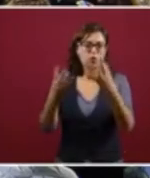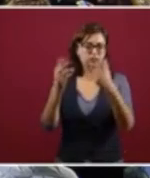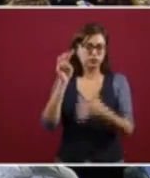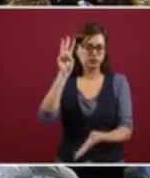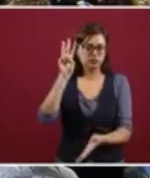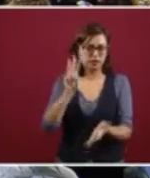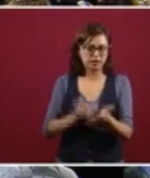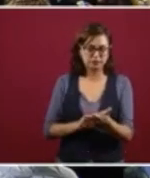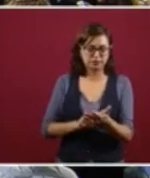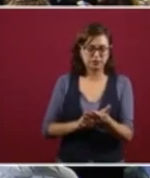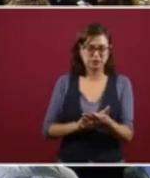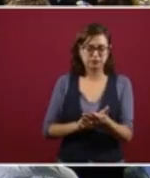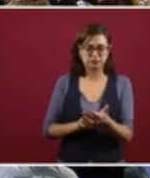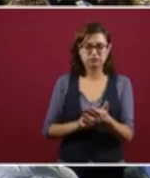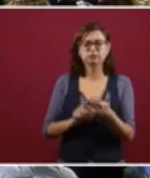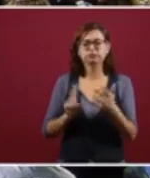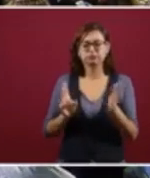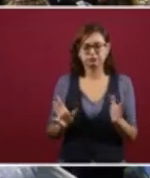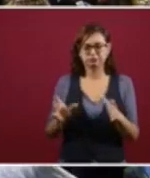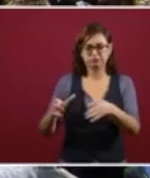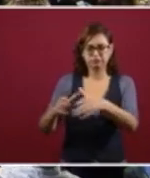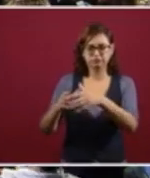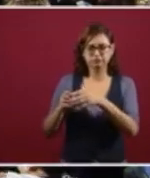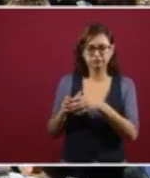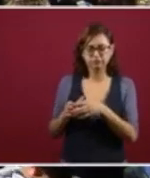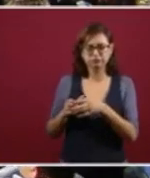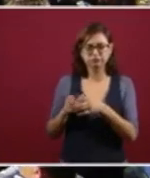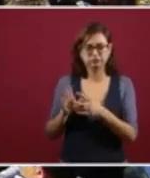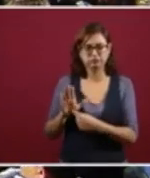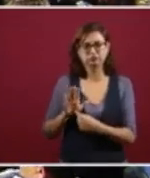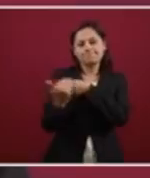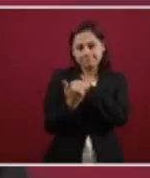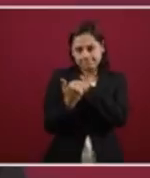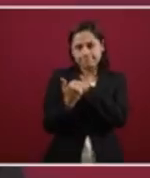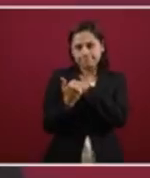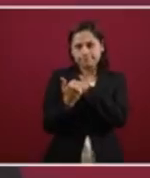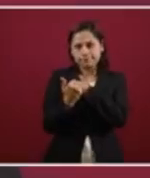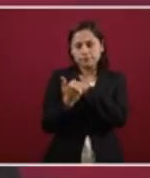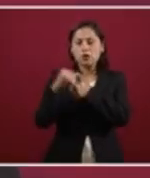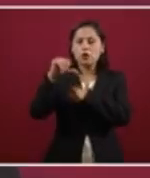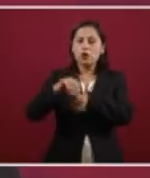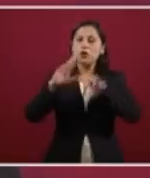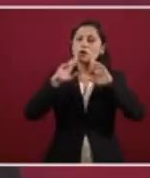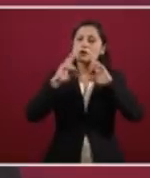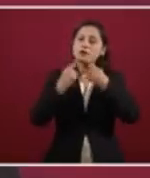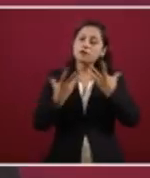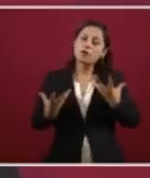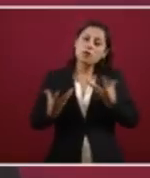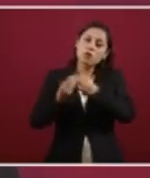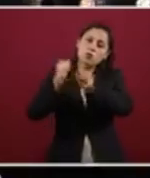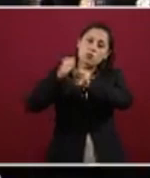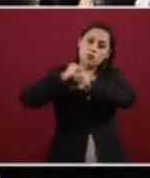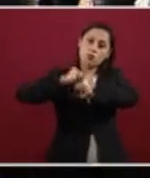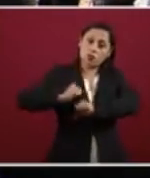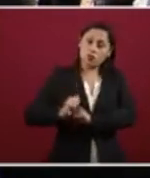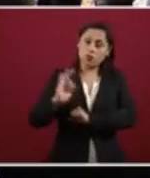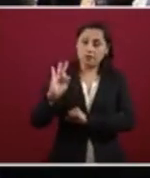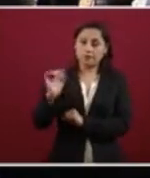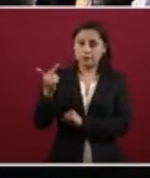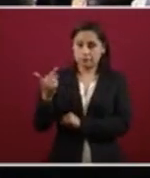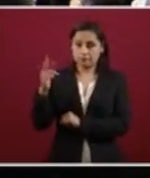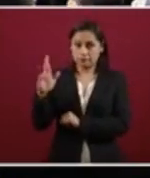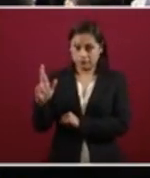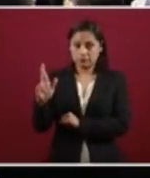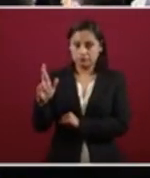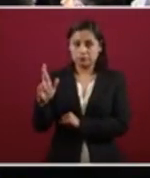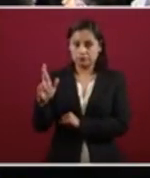pidieron los padres, las madres, este encuentro con el fiscal y se